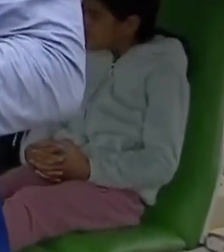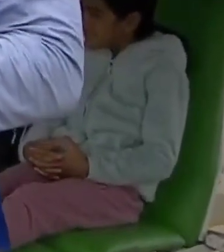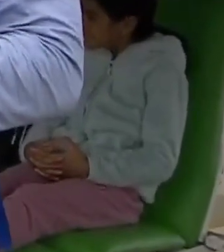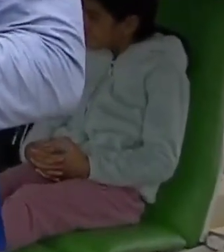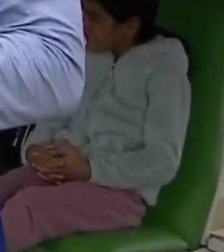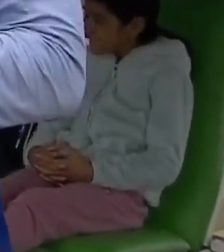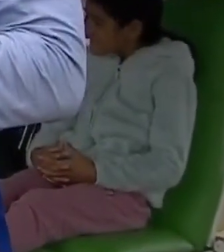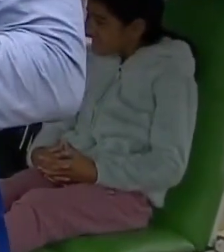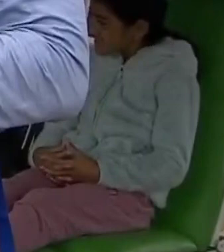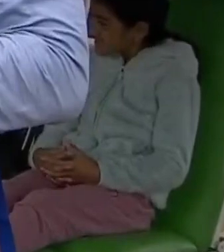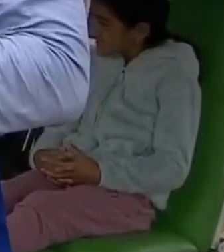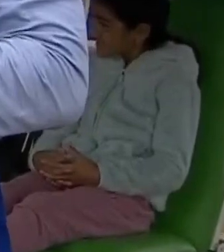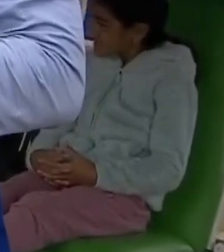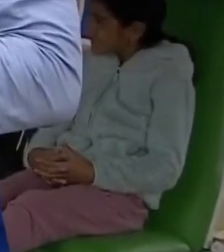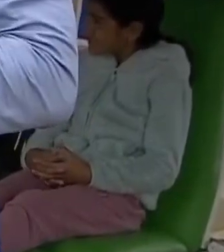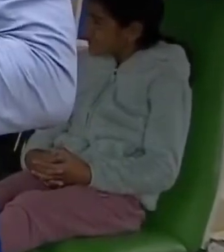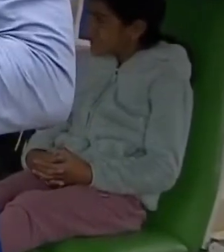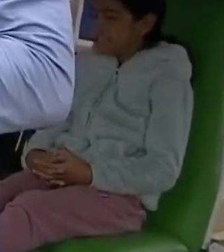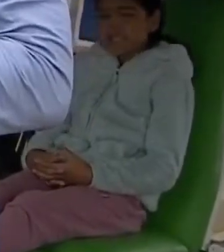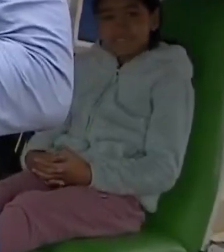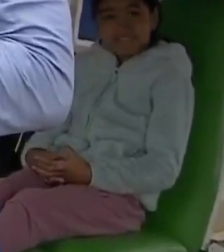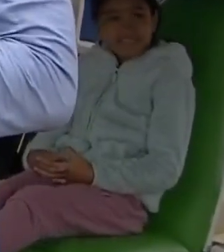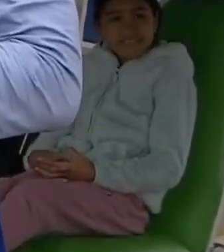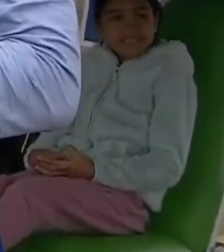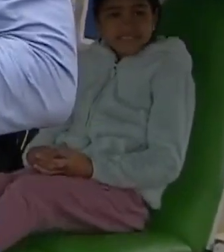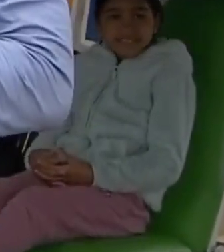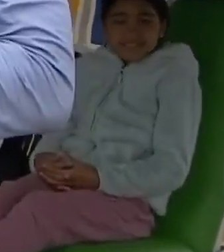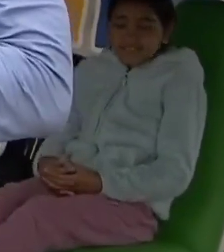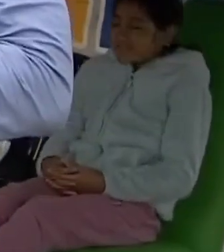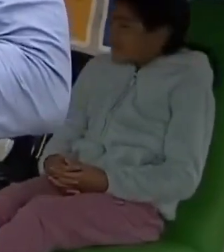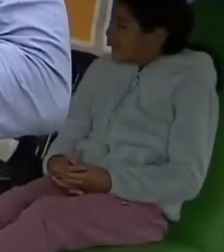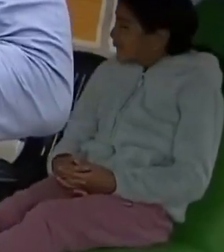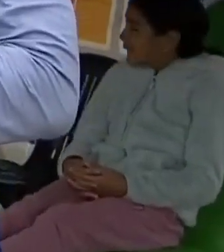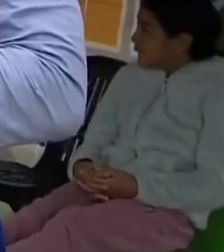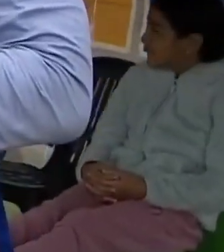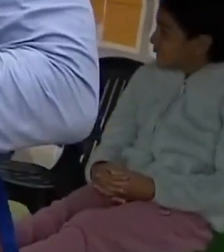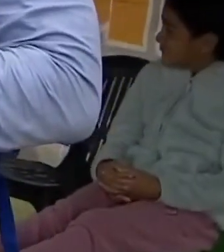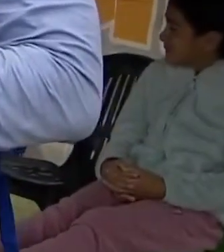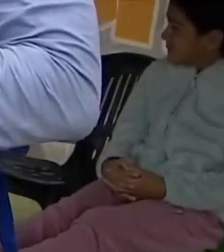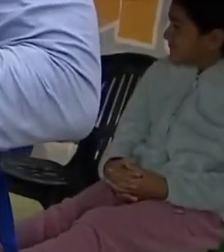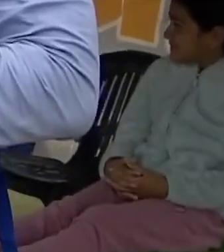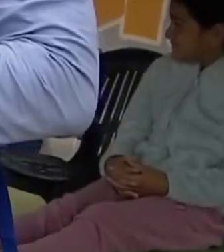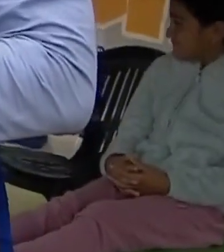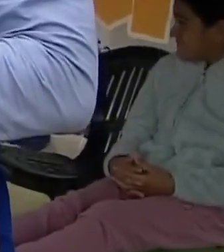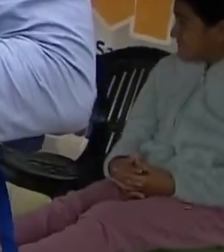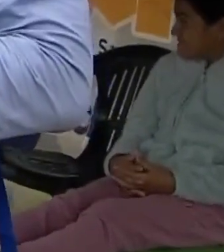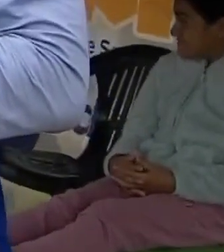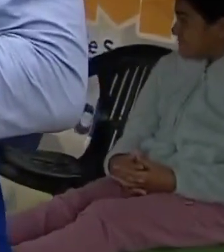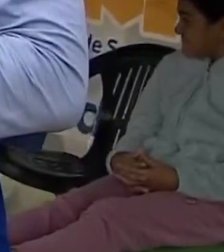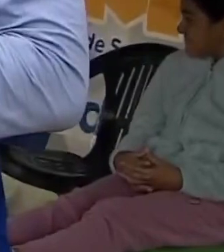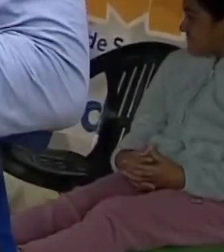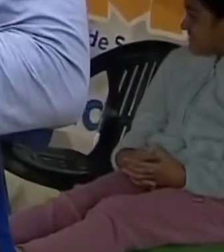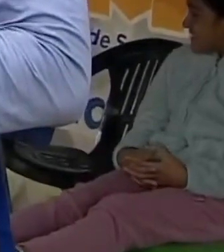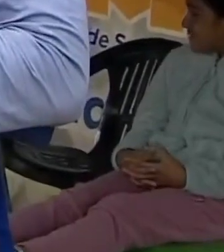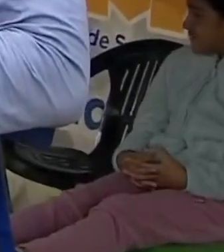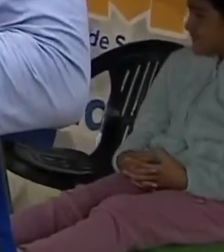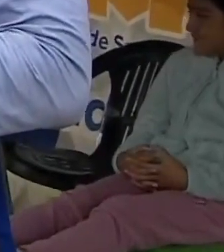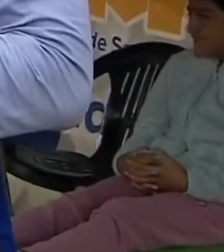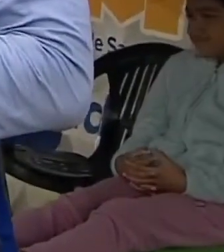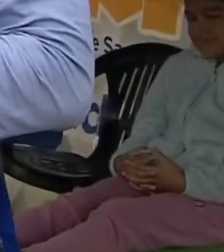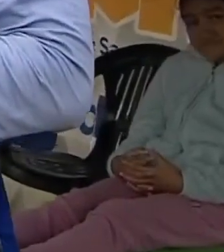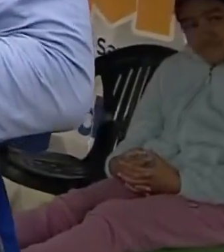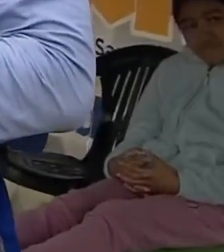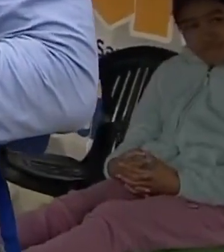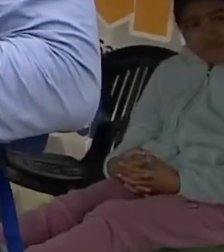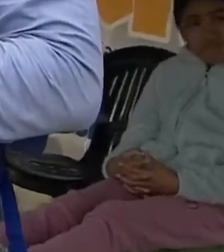un buen escape para las loncheras, para el desayuno, para la cena, y bueno, que no nos falte el hierro. Doctores, vamos a seguir desarrollando muchísima más